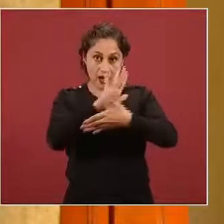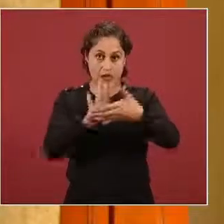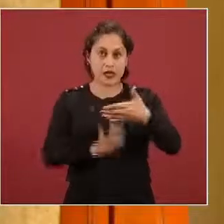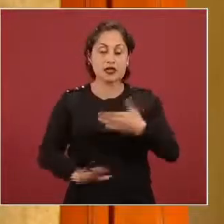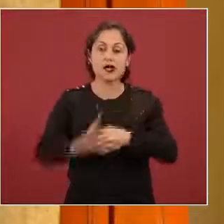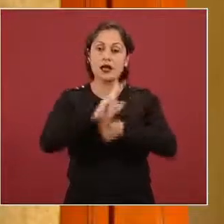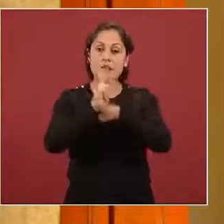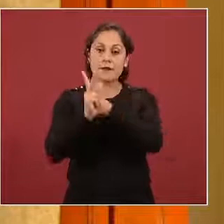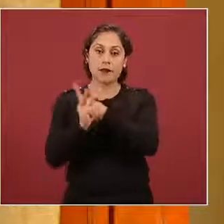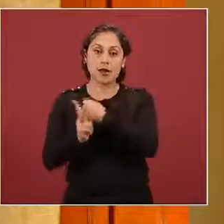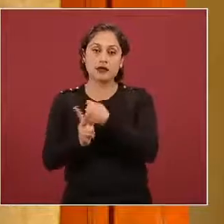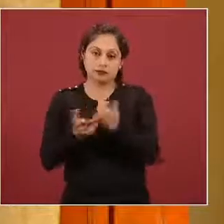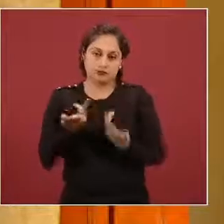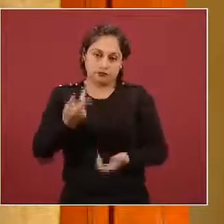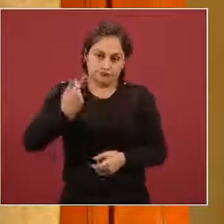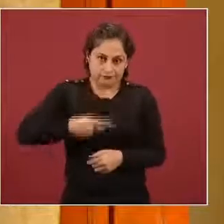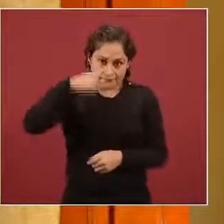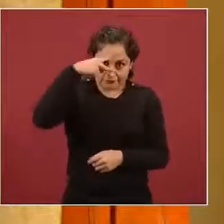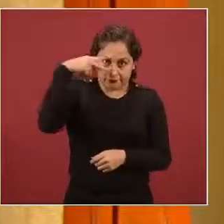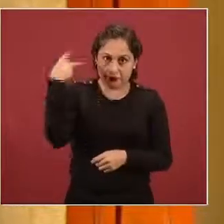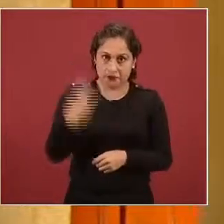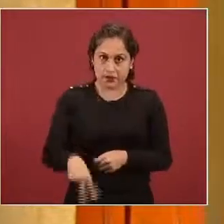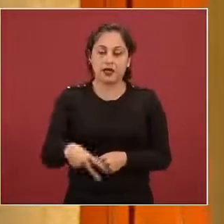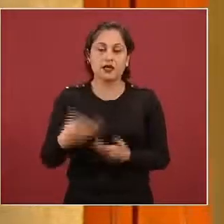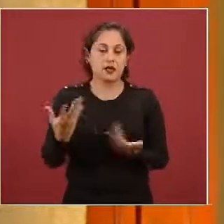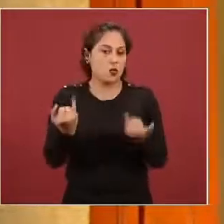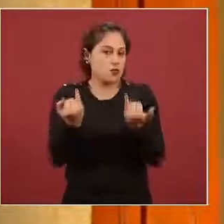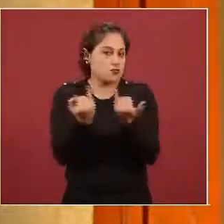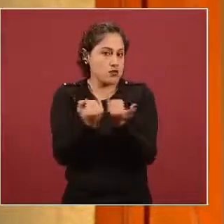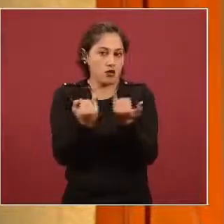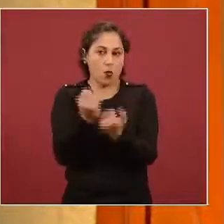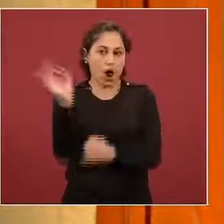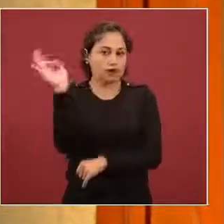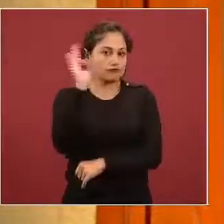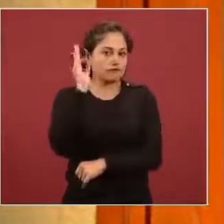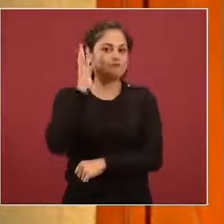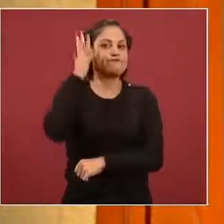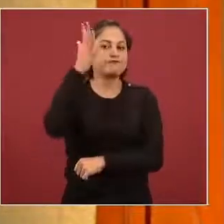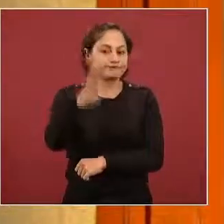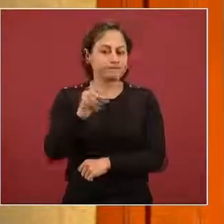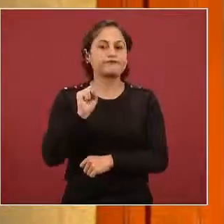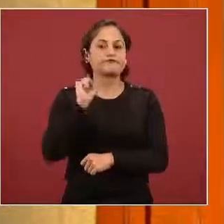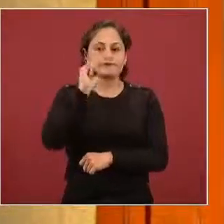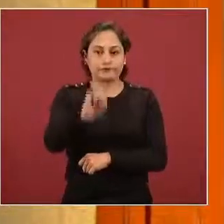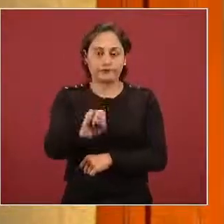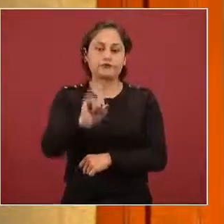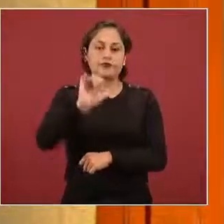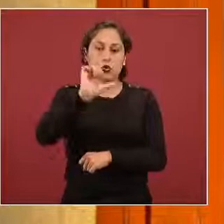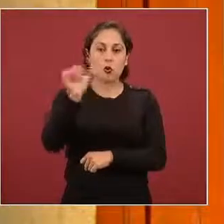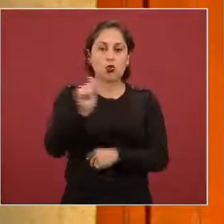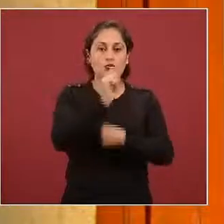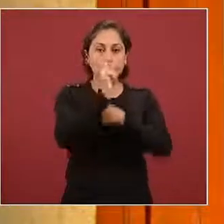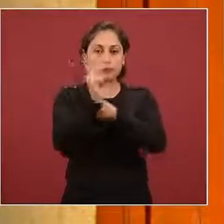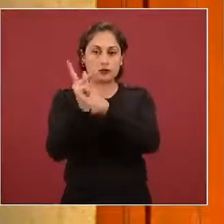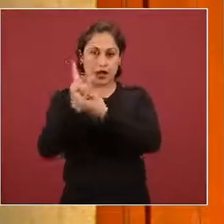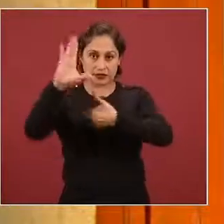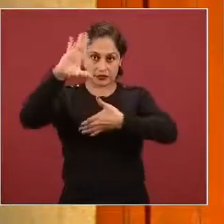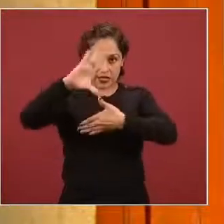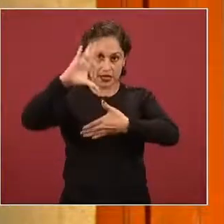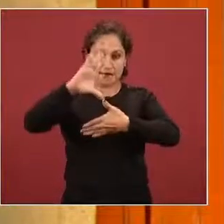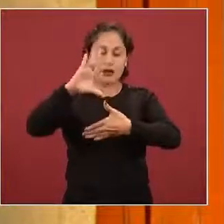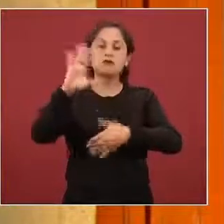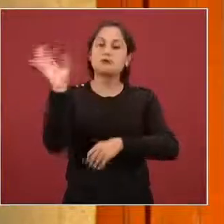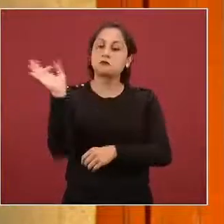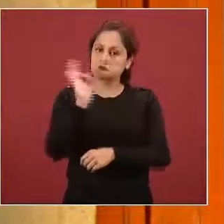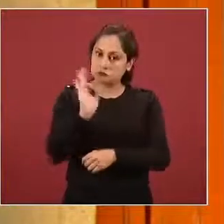en donde está nuestro país, no escapa de esta realidad y México y el resto de los países del continente americano son